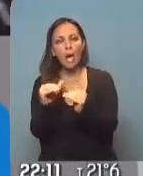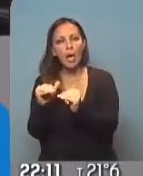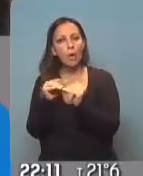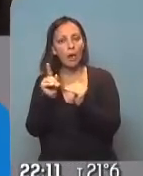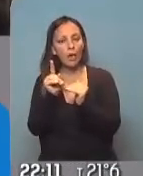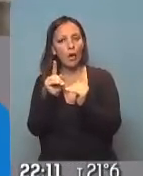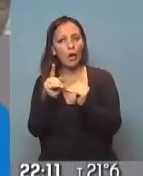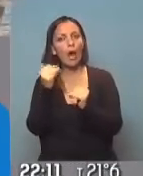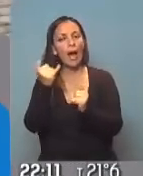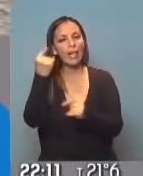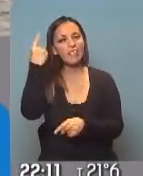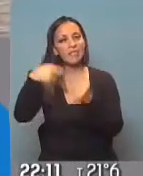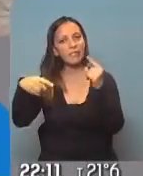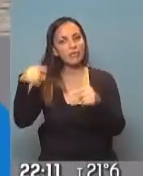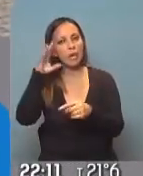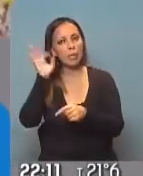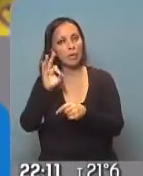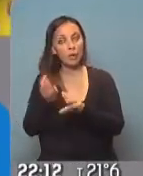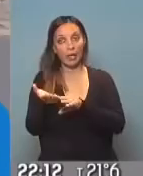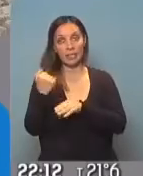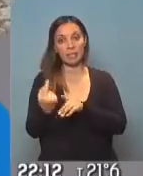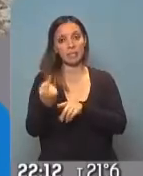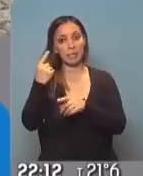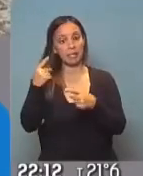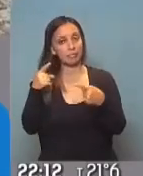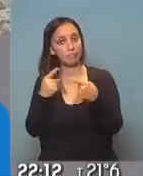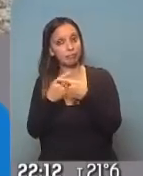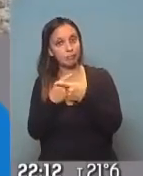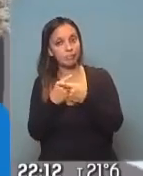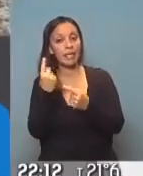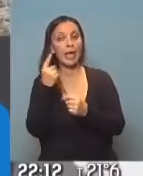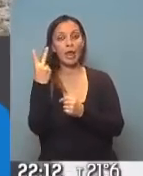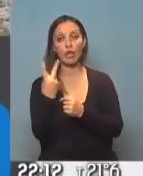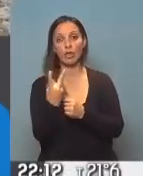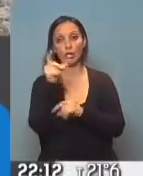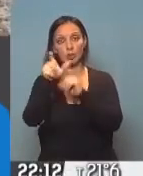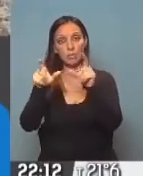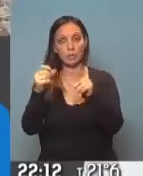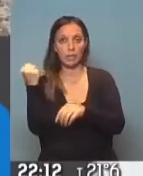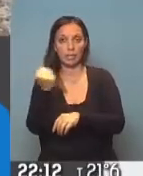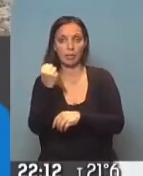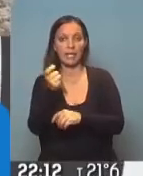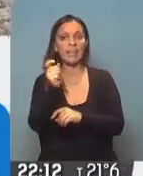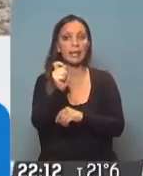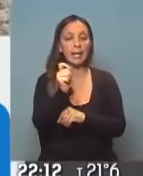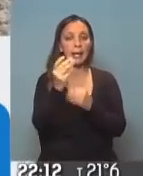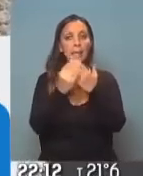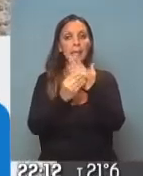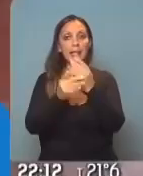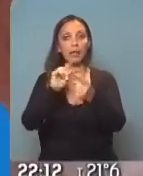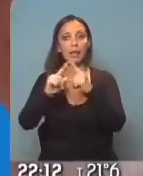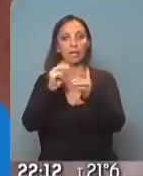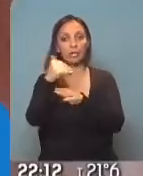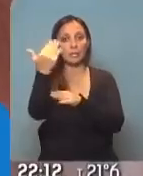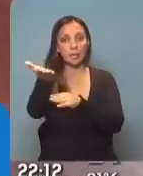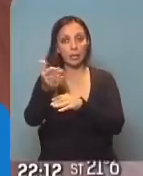primera disputa de espacios justamente entre dos hombres claves en este gabinete, que es el ministro de Relaciones